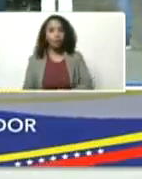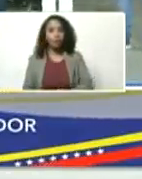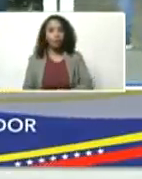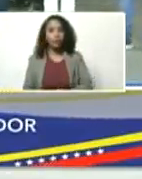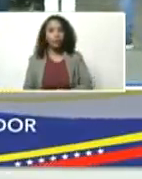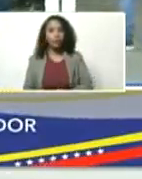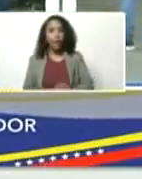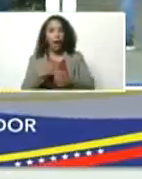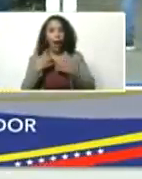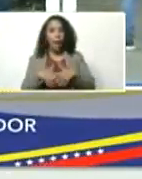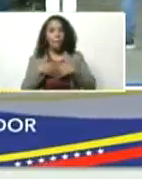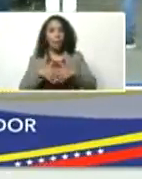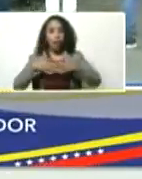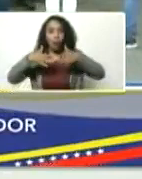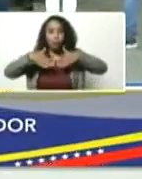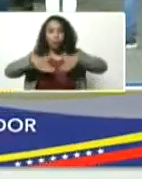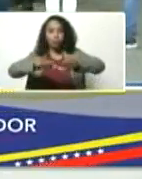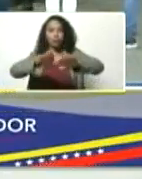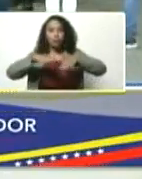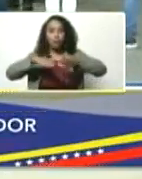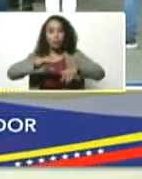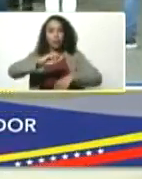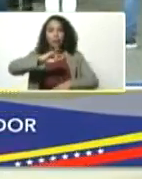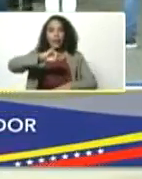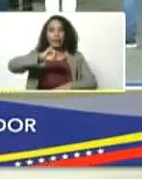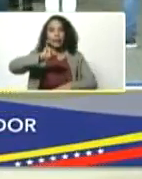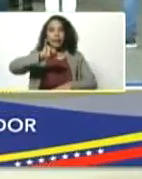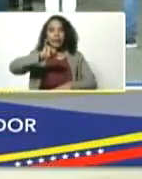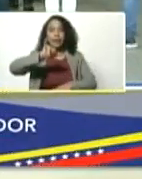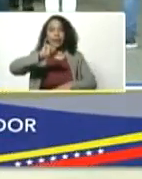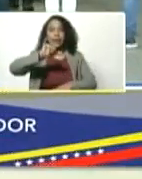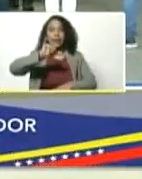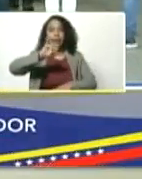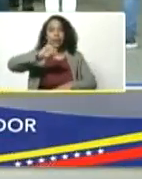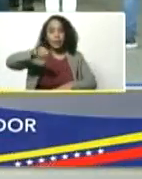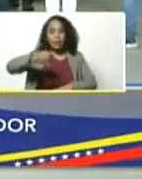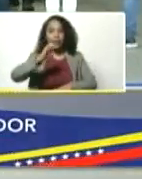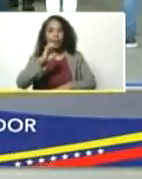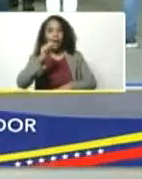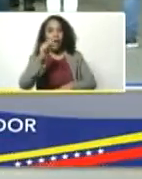en la empresa textil Yantex, en Turmero.